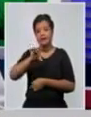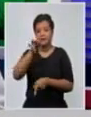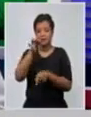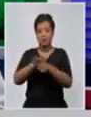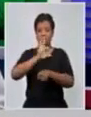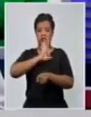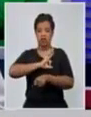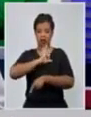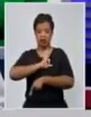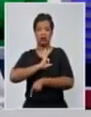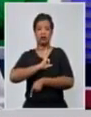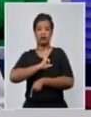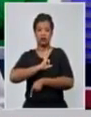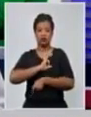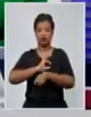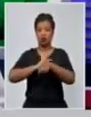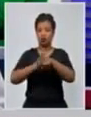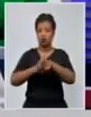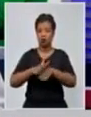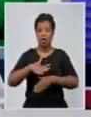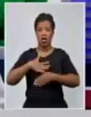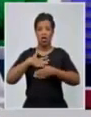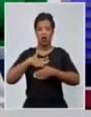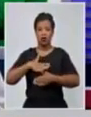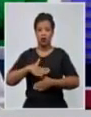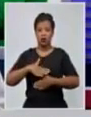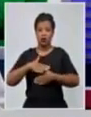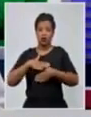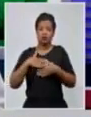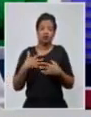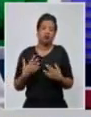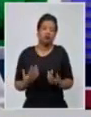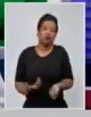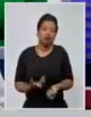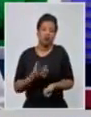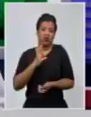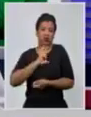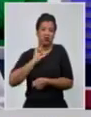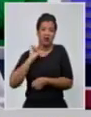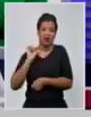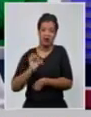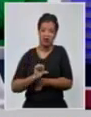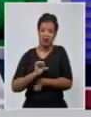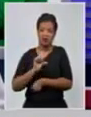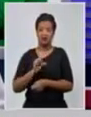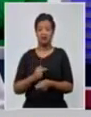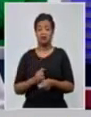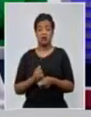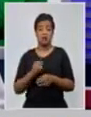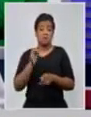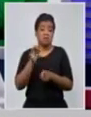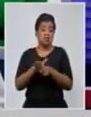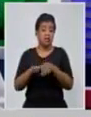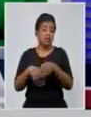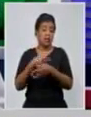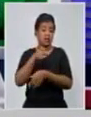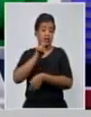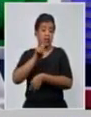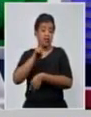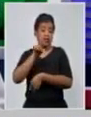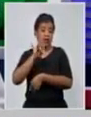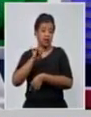de la enfermedad, falta de aire moderada, decaimiento. 16 y 17 ya tuvo un